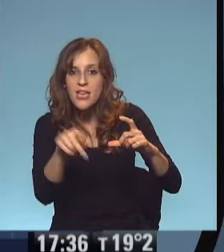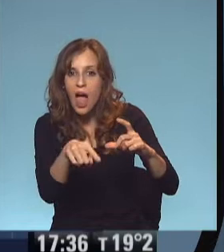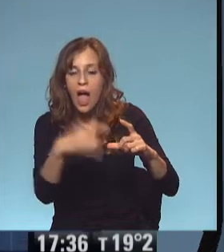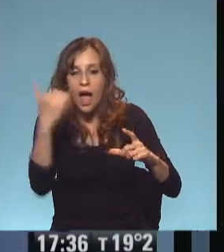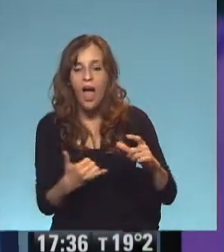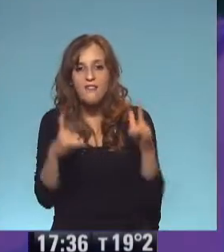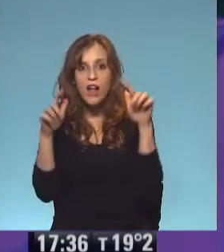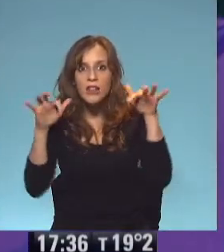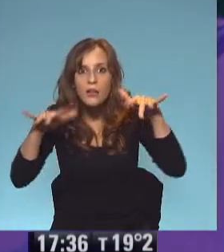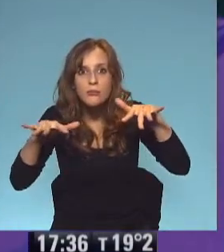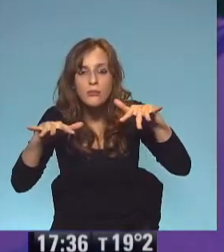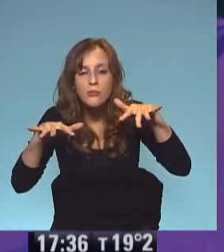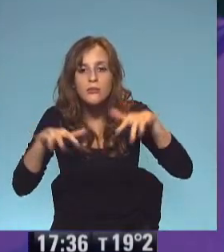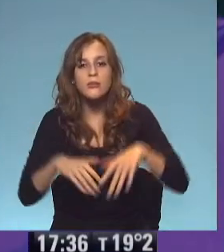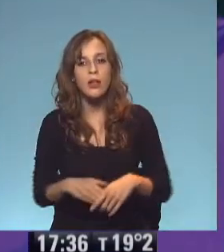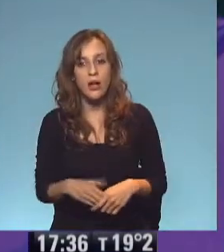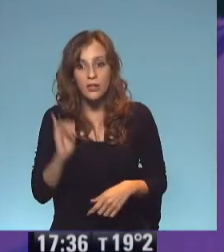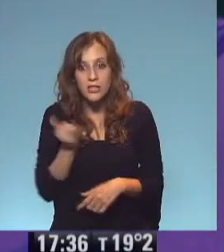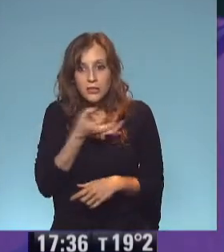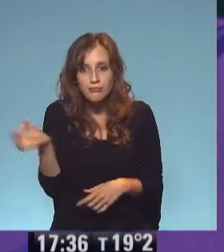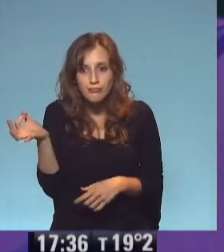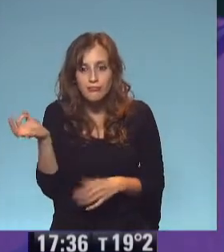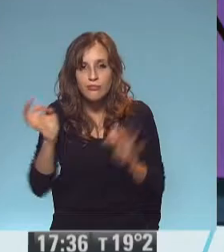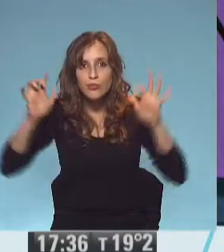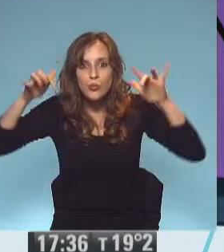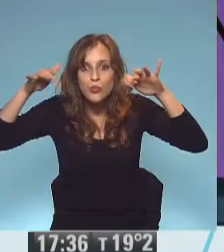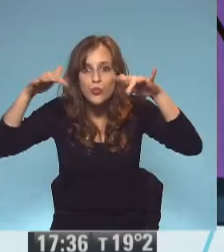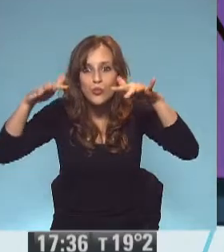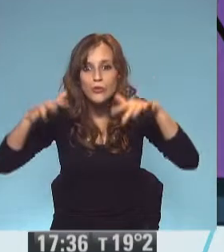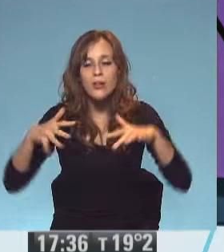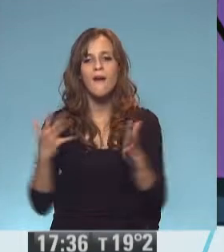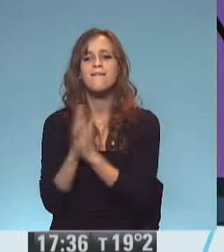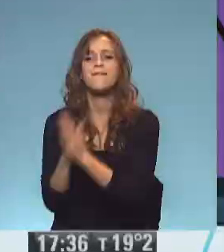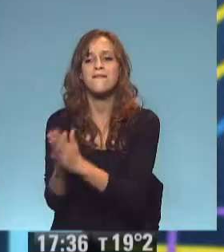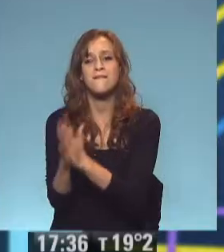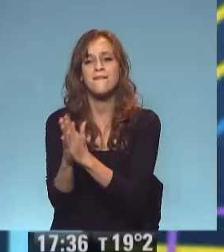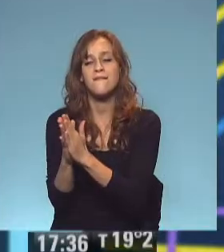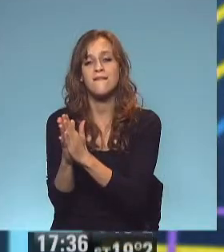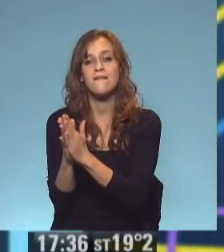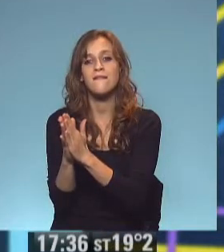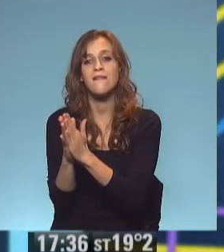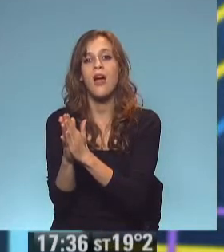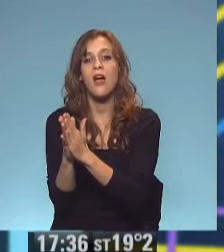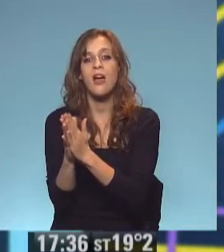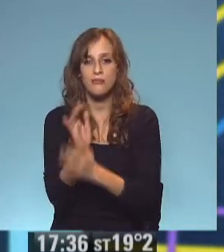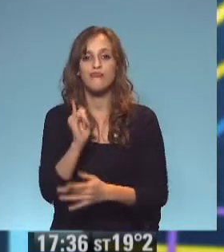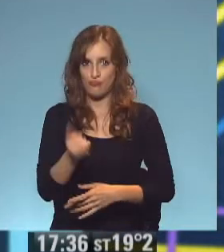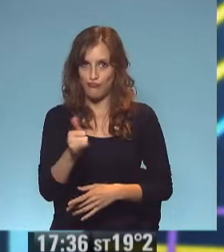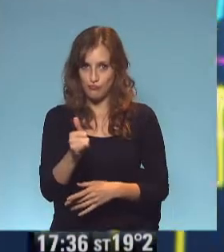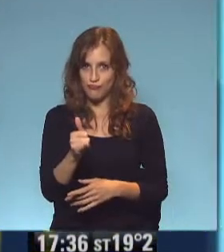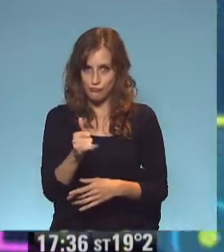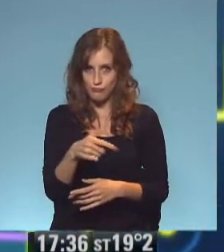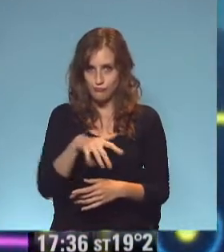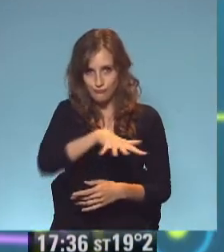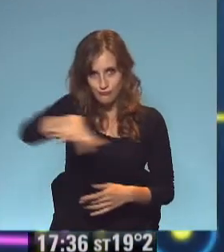fantasma! ¡Ves el fantasma! ¡Por favor! ¡La ciencia viaja al